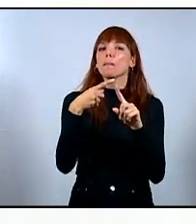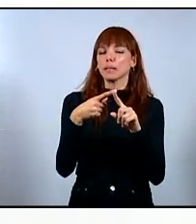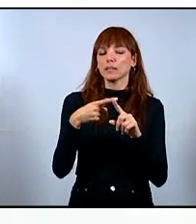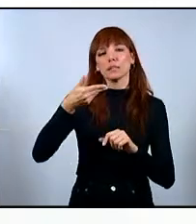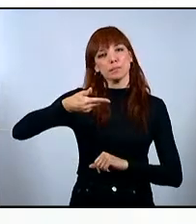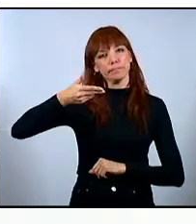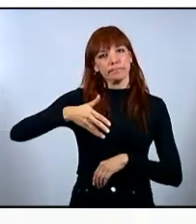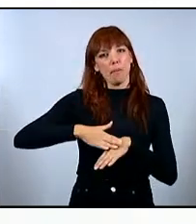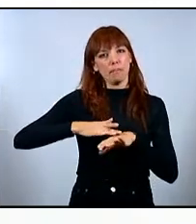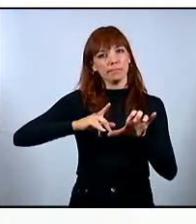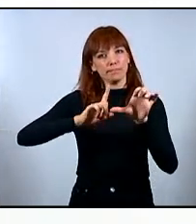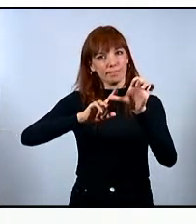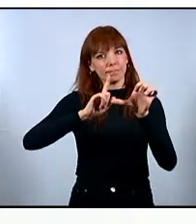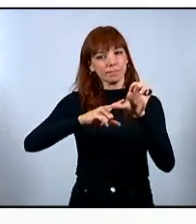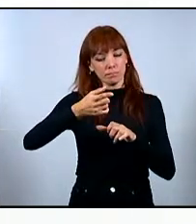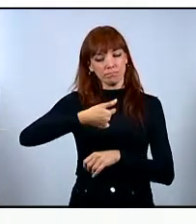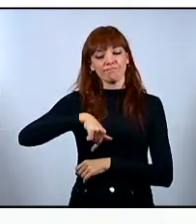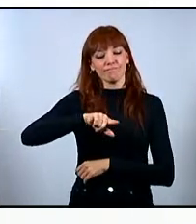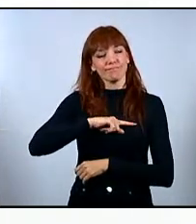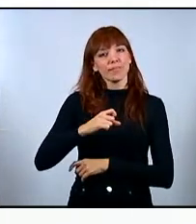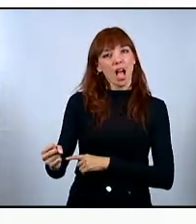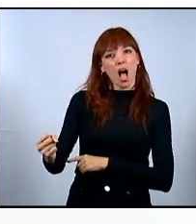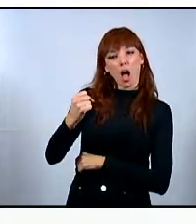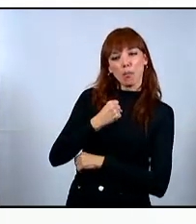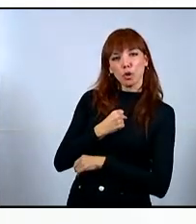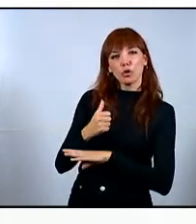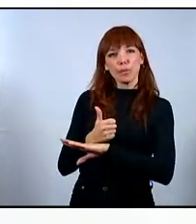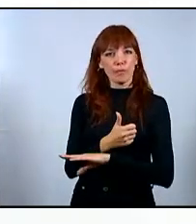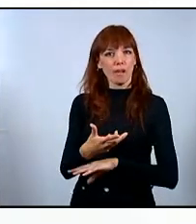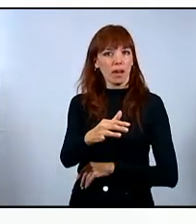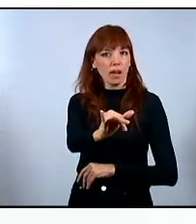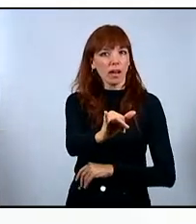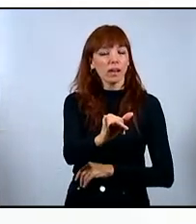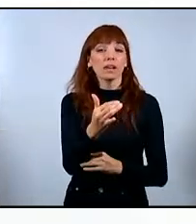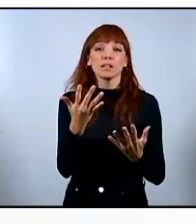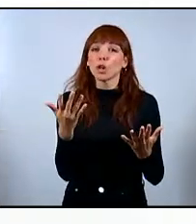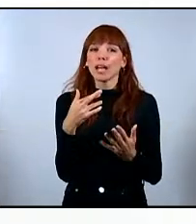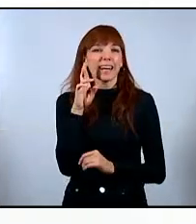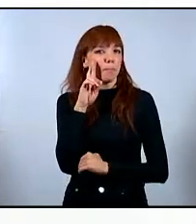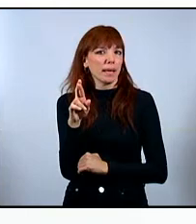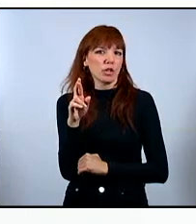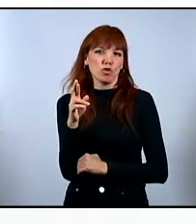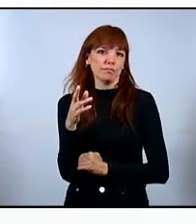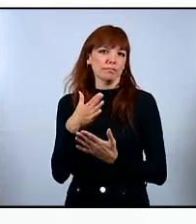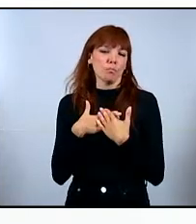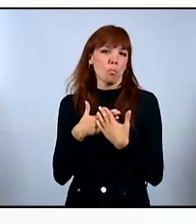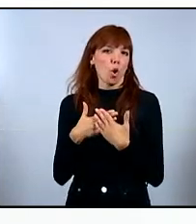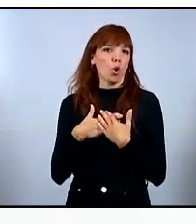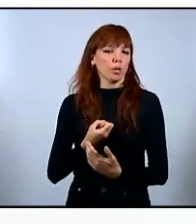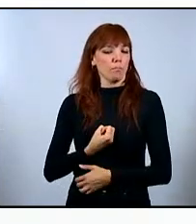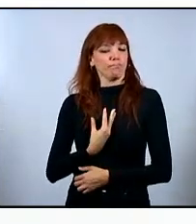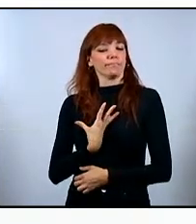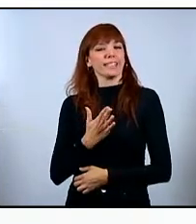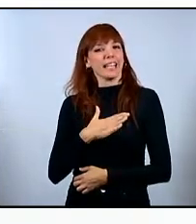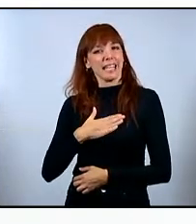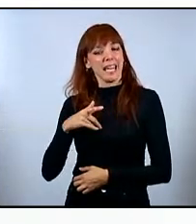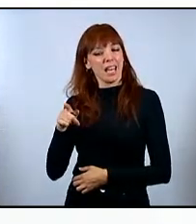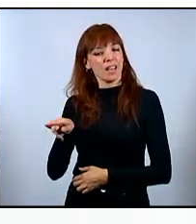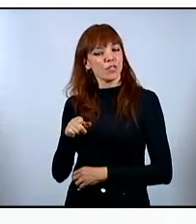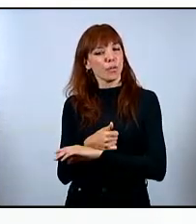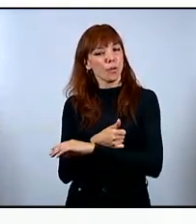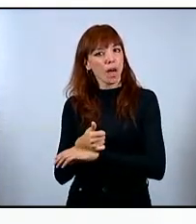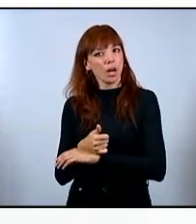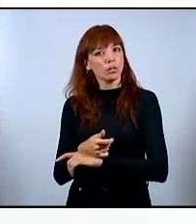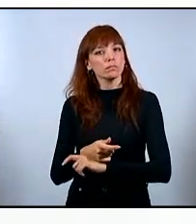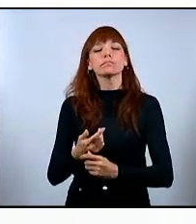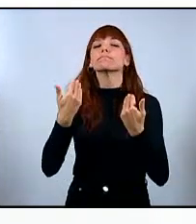nuestra región. Nosotros tenemos el apoyo de Extremadura y, por respeto a la voluntad del pueblo extremeño, tenemos que tomar